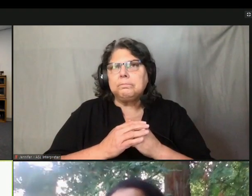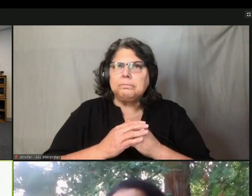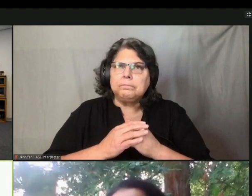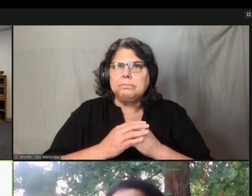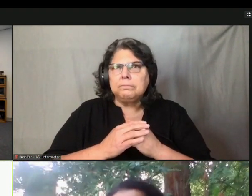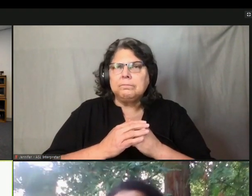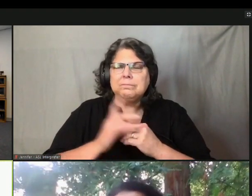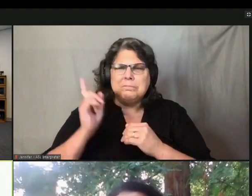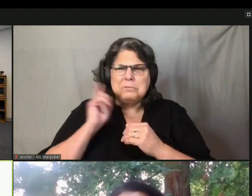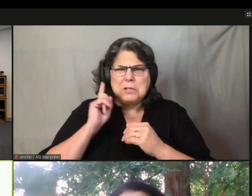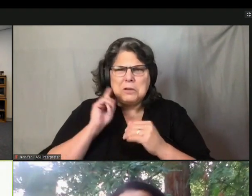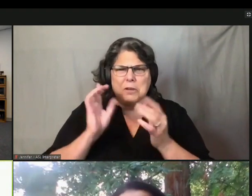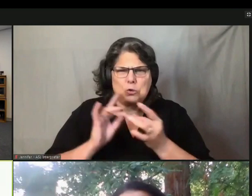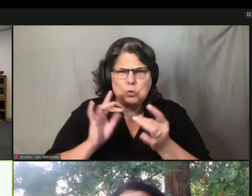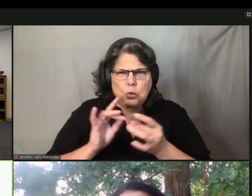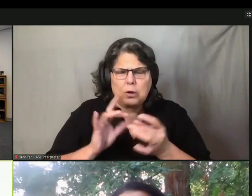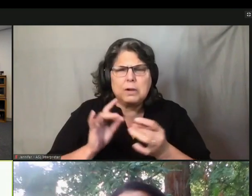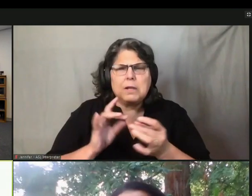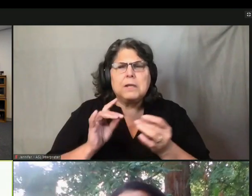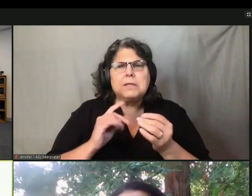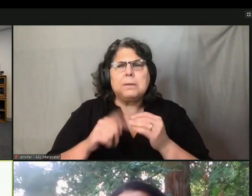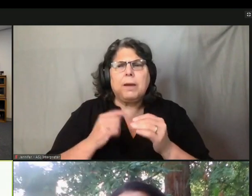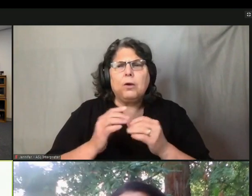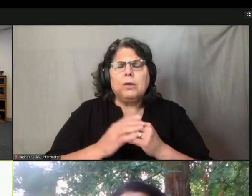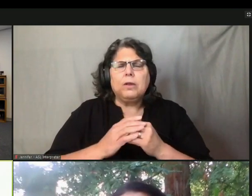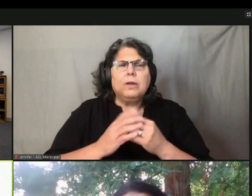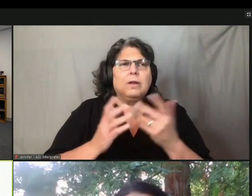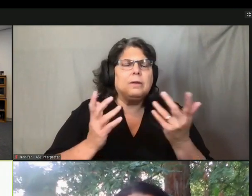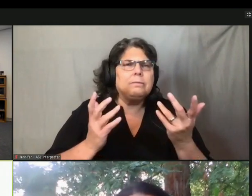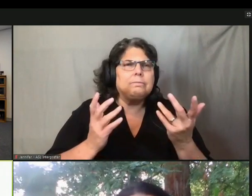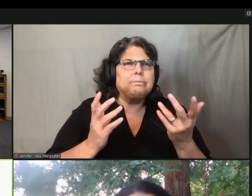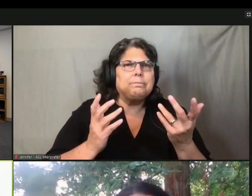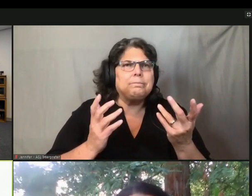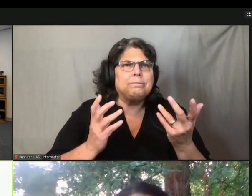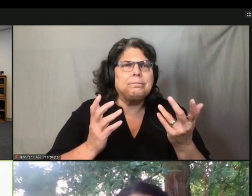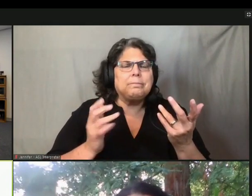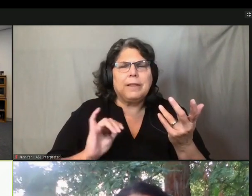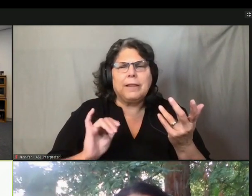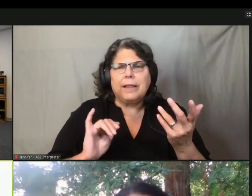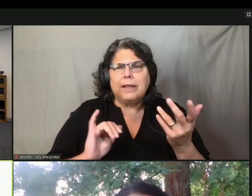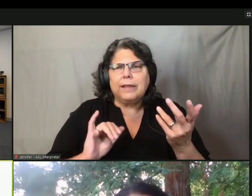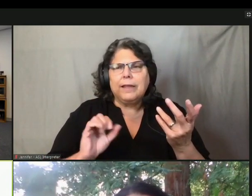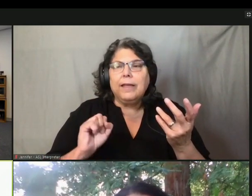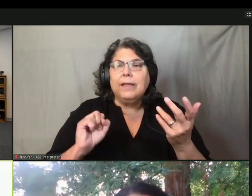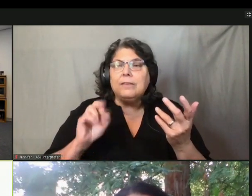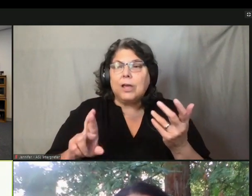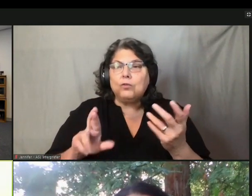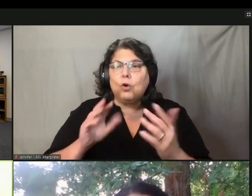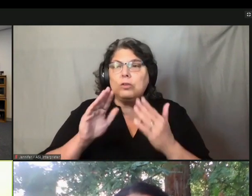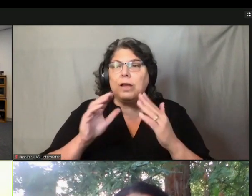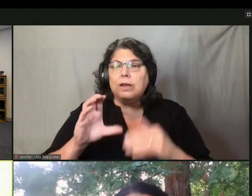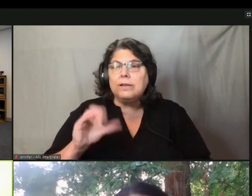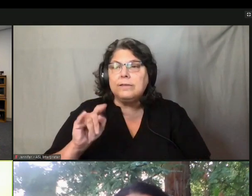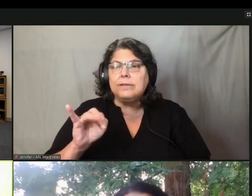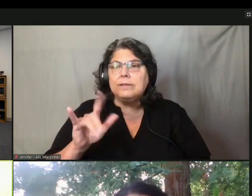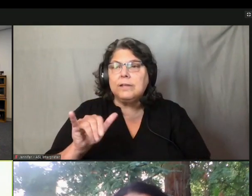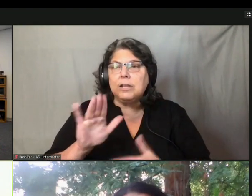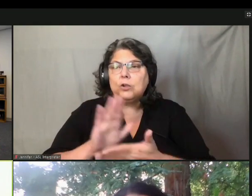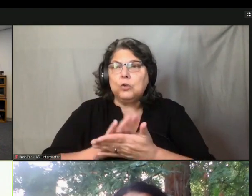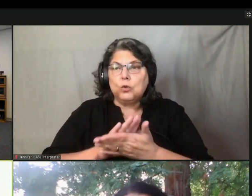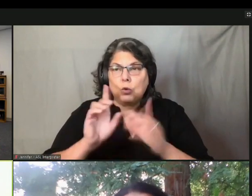that are out there, the news reports, like for example, the Santa Rosa City Schools District, I believe tonight is going to